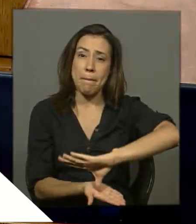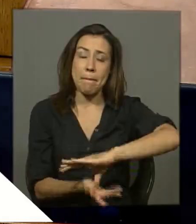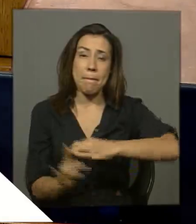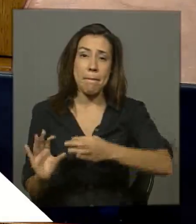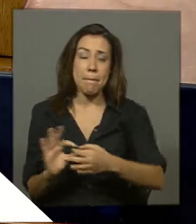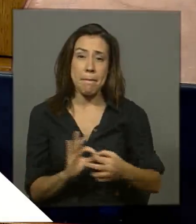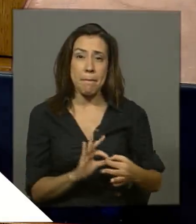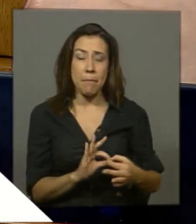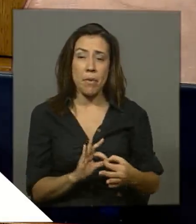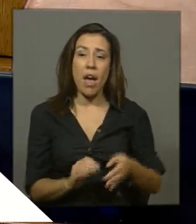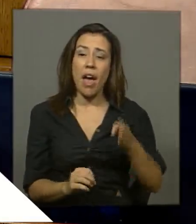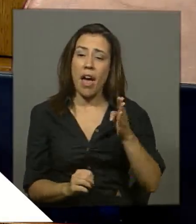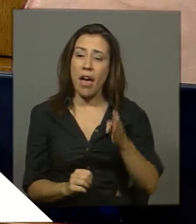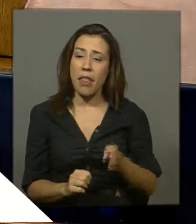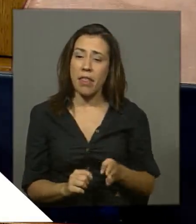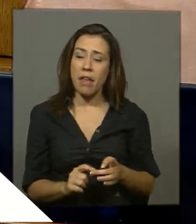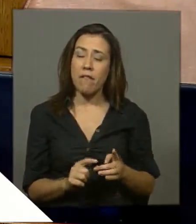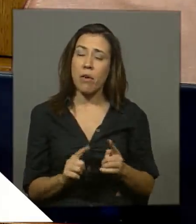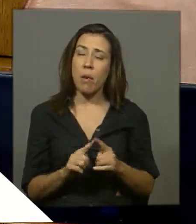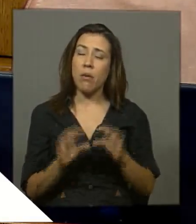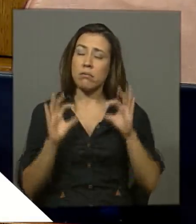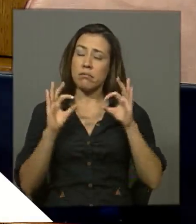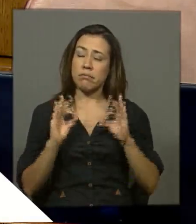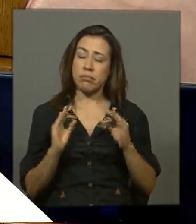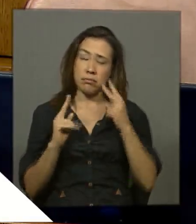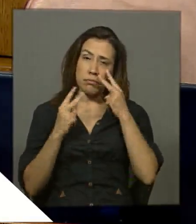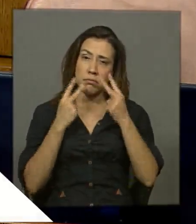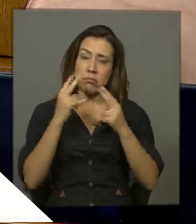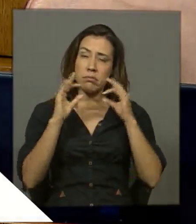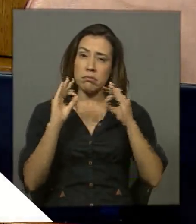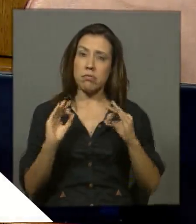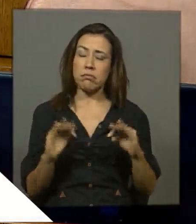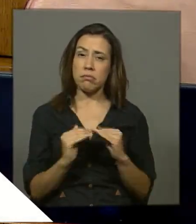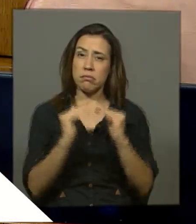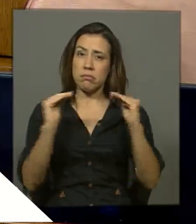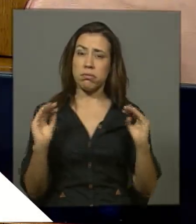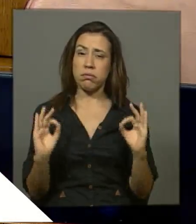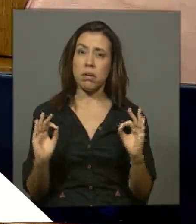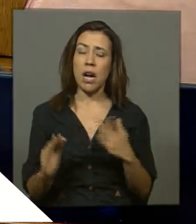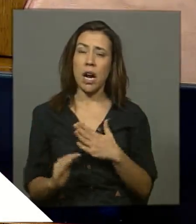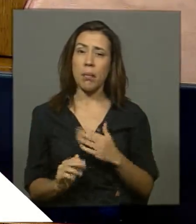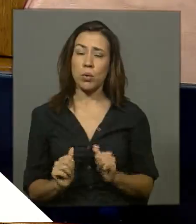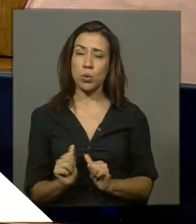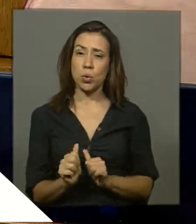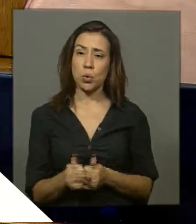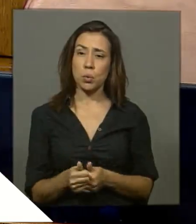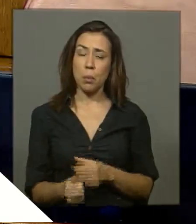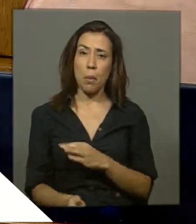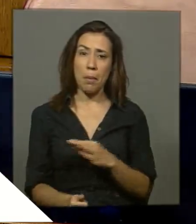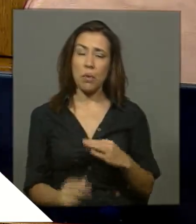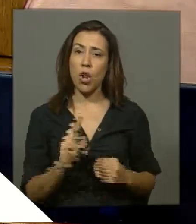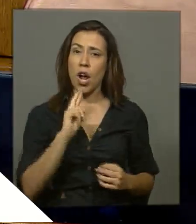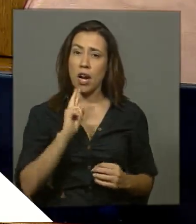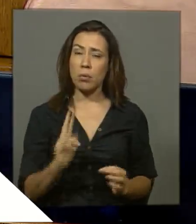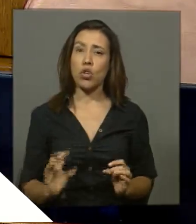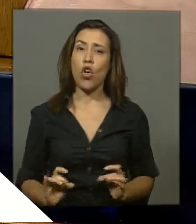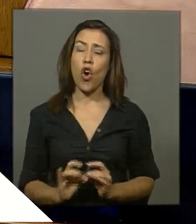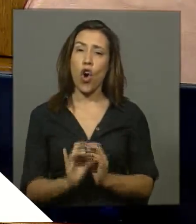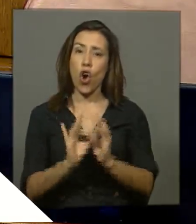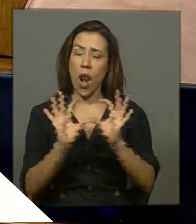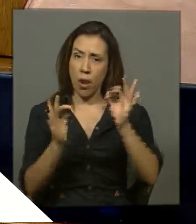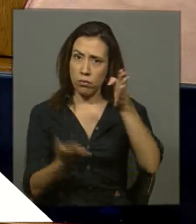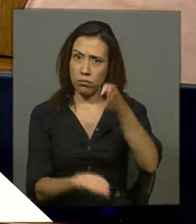mismo debe tomarse con altura de miras si realmente queremos superarlo el ministro Fido con Claridad y